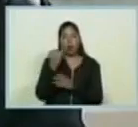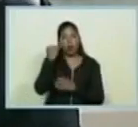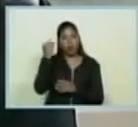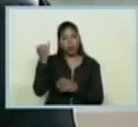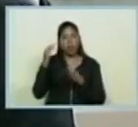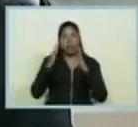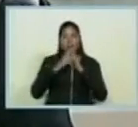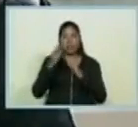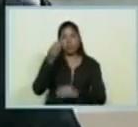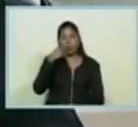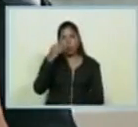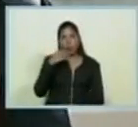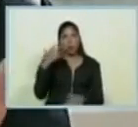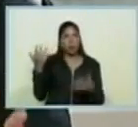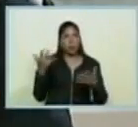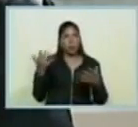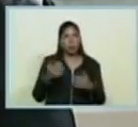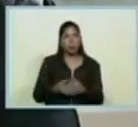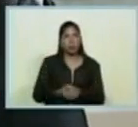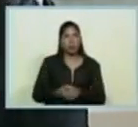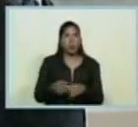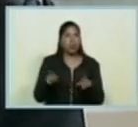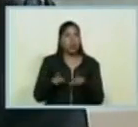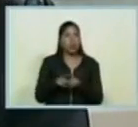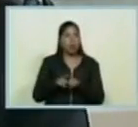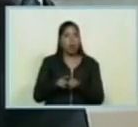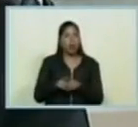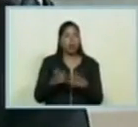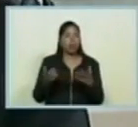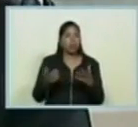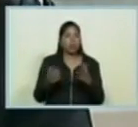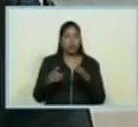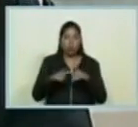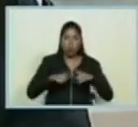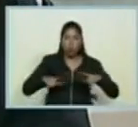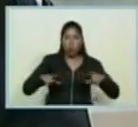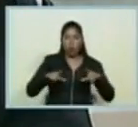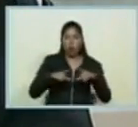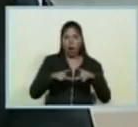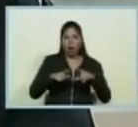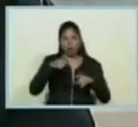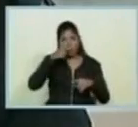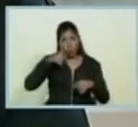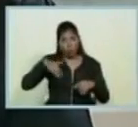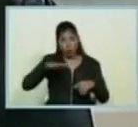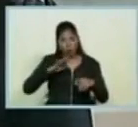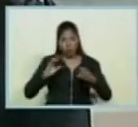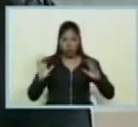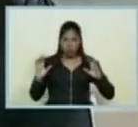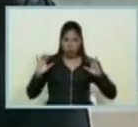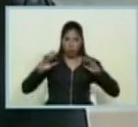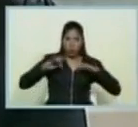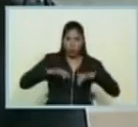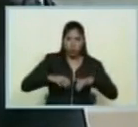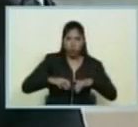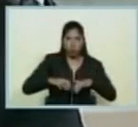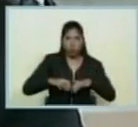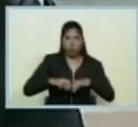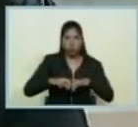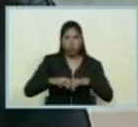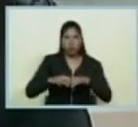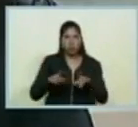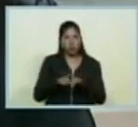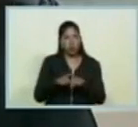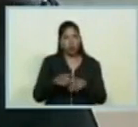que las casas de alimentación eran un puente hacia la vida, que era ese espacio donde el pueblo se apoyaba, pero para el desarrollo